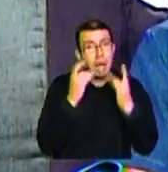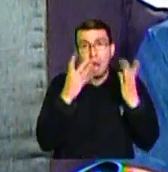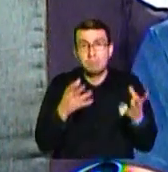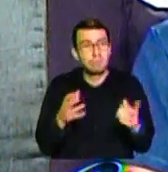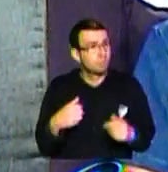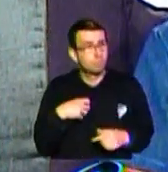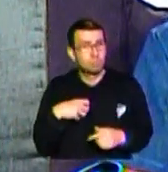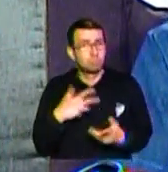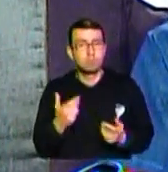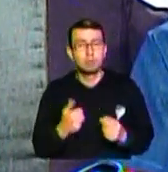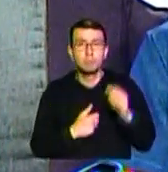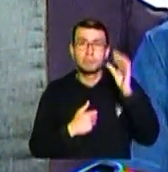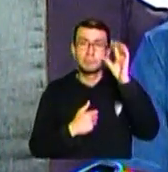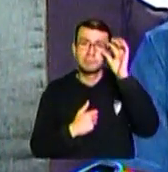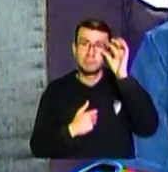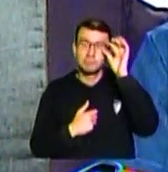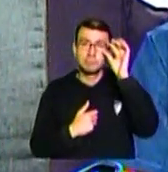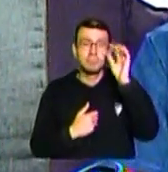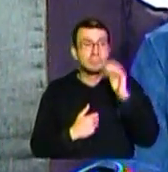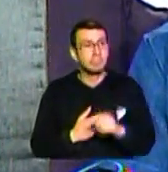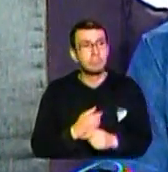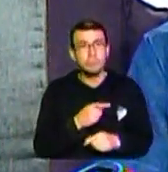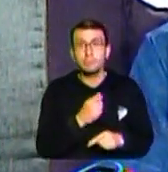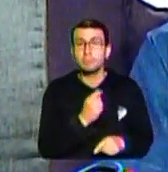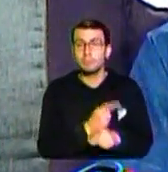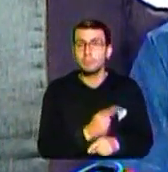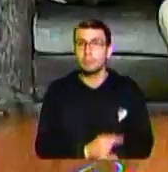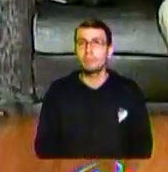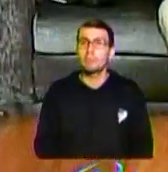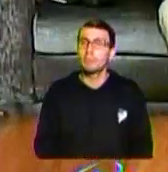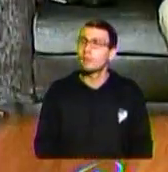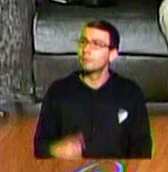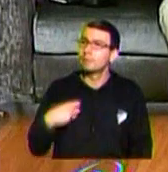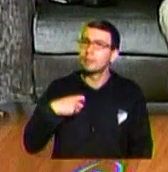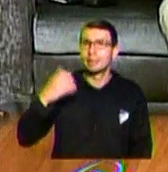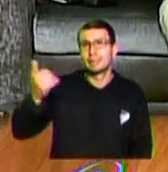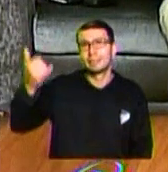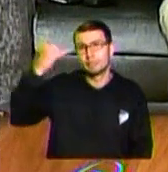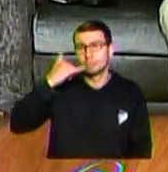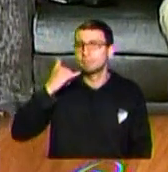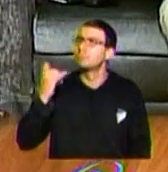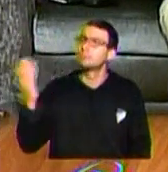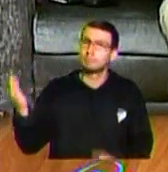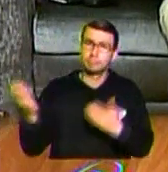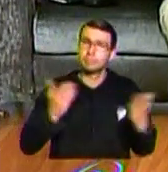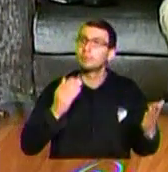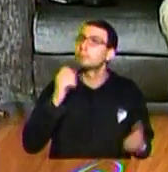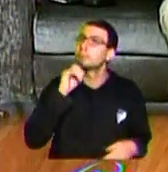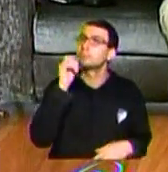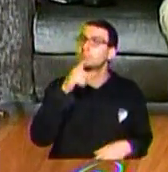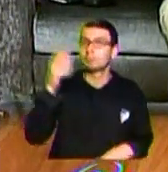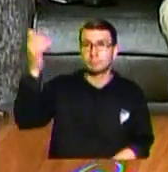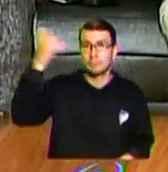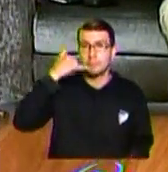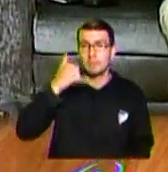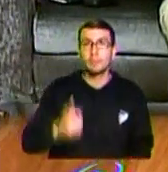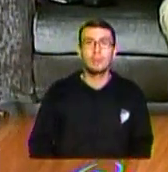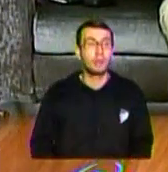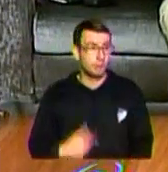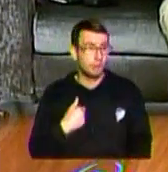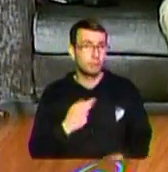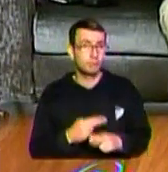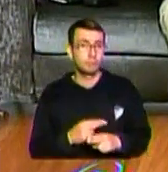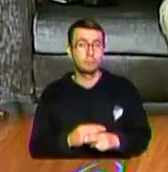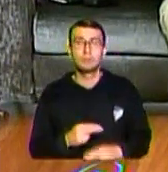una complicación con estas terapias. Bueno, tenemos una comunicación, adelante con la pregunta. Muy buena tarde, doctor, mi nombre es